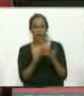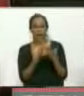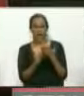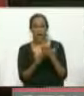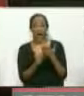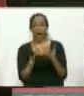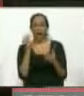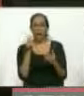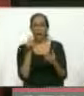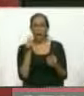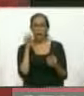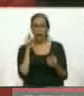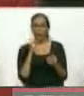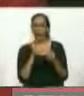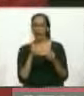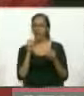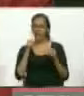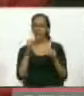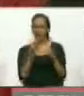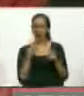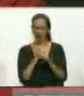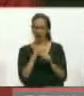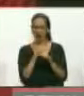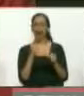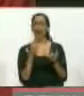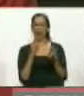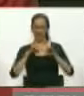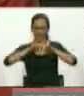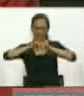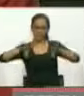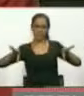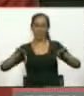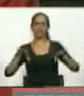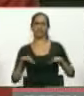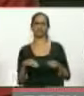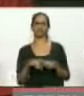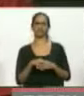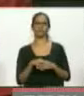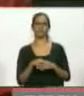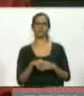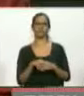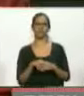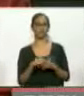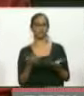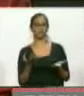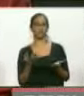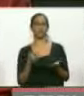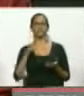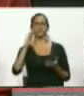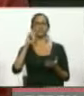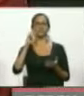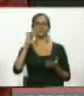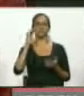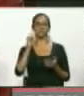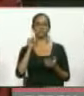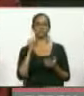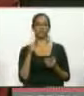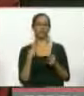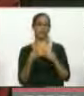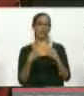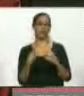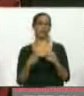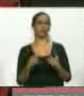poco al como ellos los tipos y lograron la chamba que era fragmentar no porque cuando estaba correa la cosa